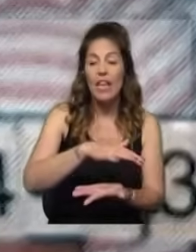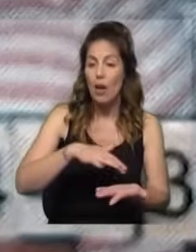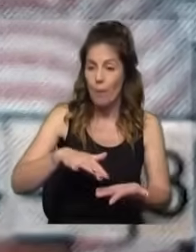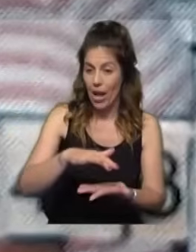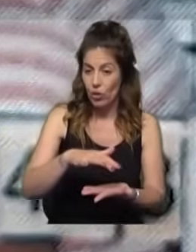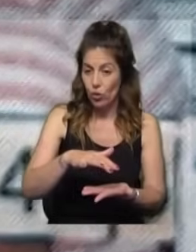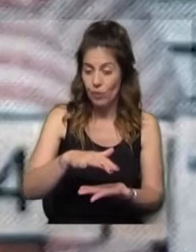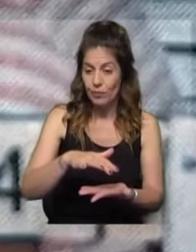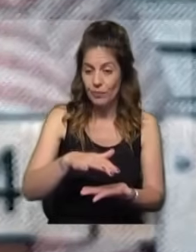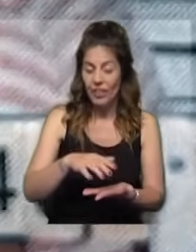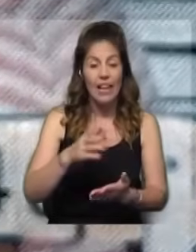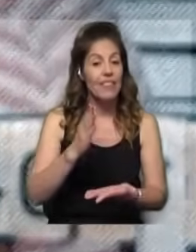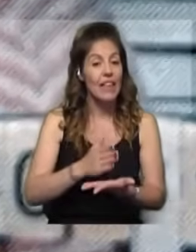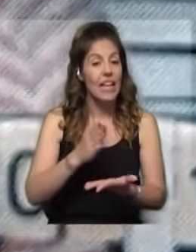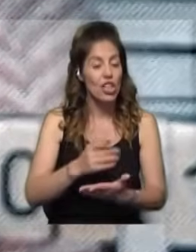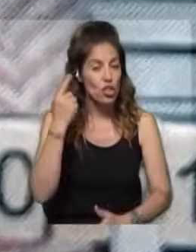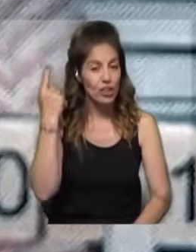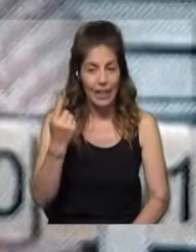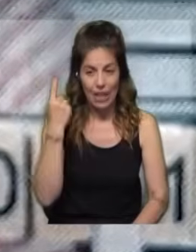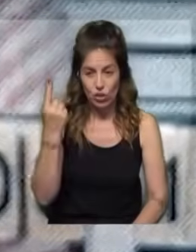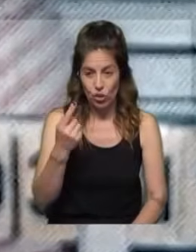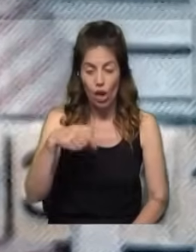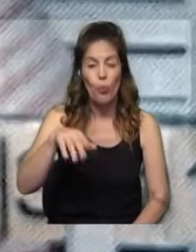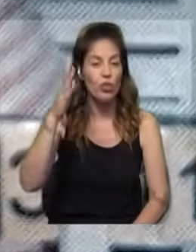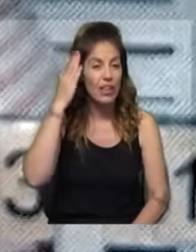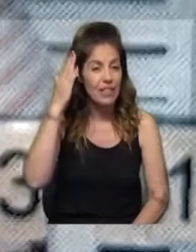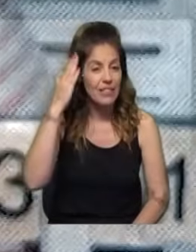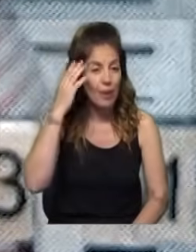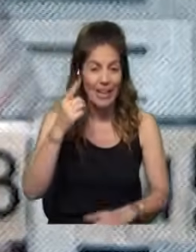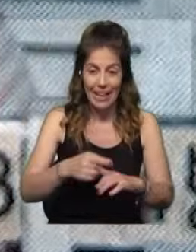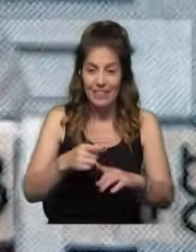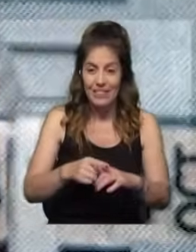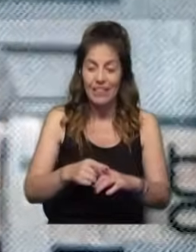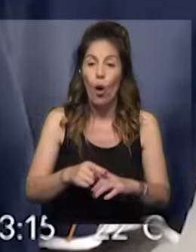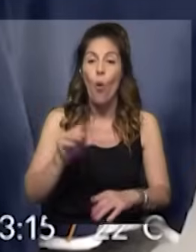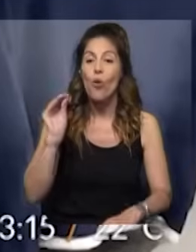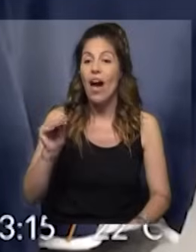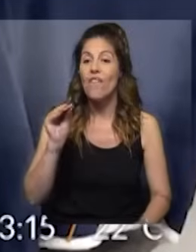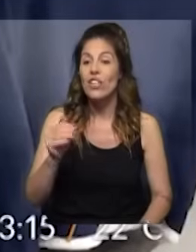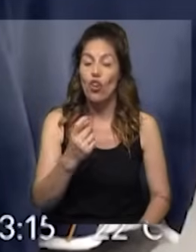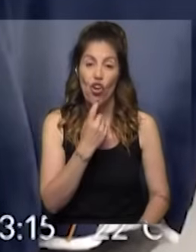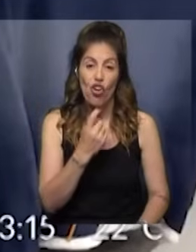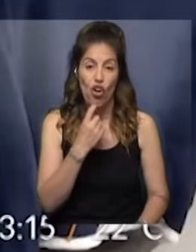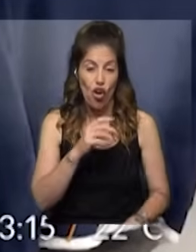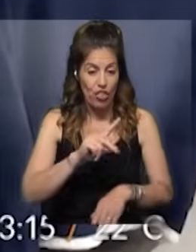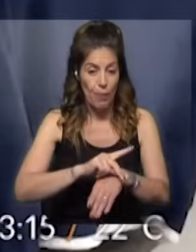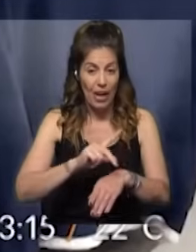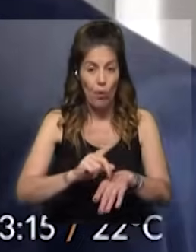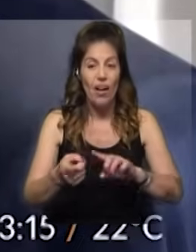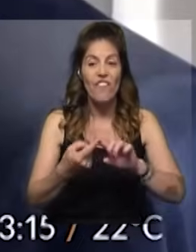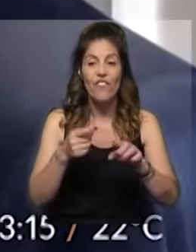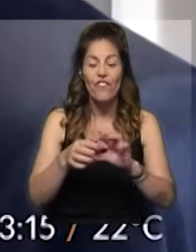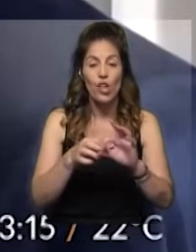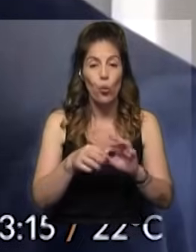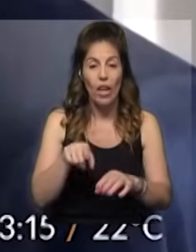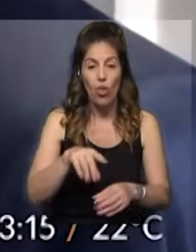este del derecho internacional como ustedes saben existe una alerta roja por parte de Paraguay vinculada a marset